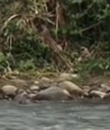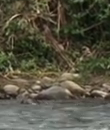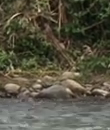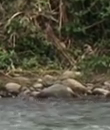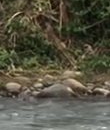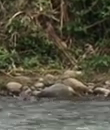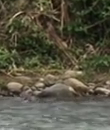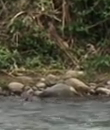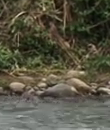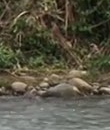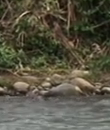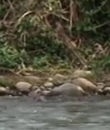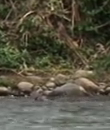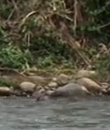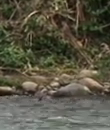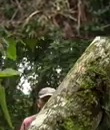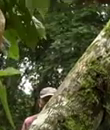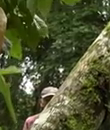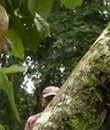Una Mirada.